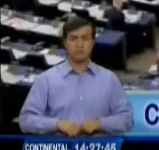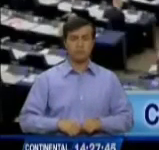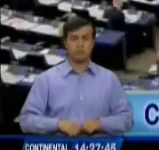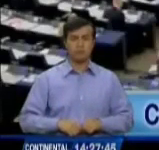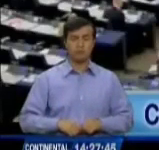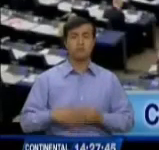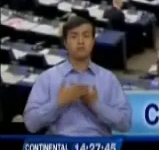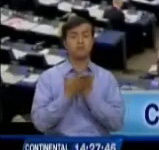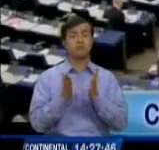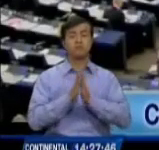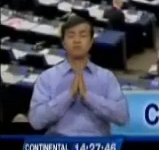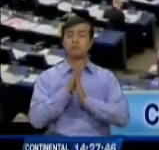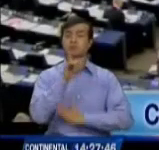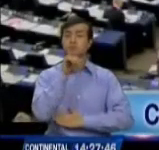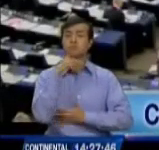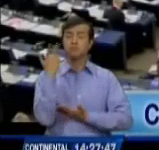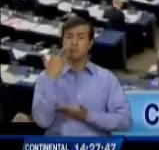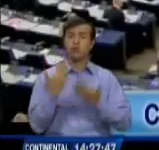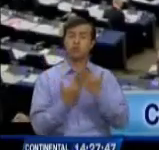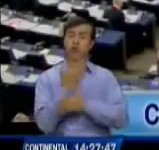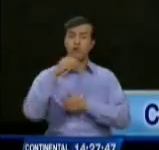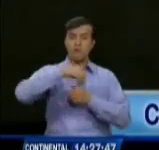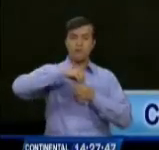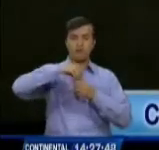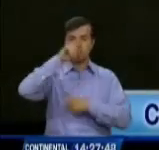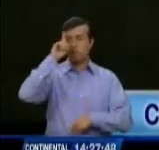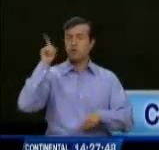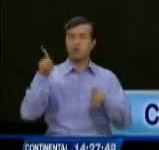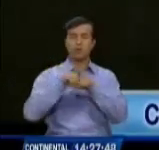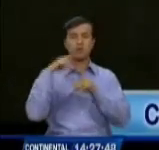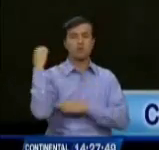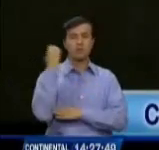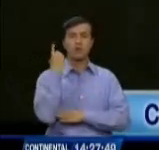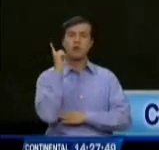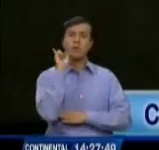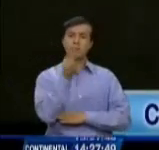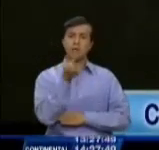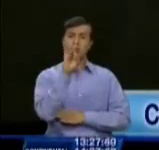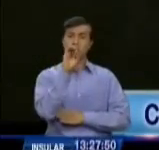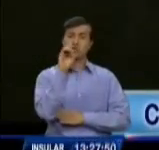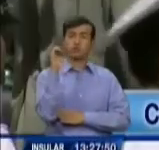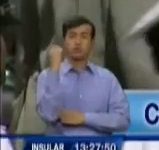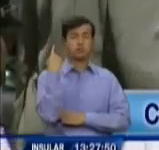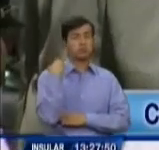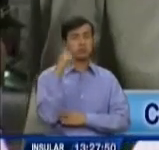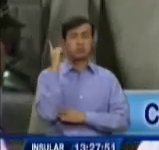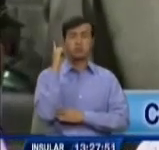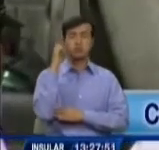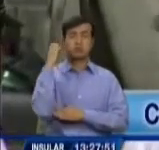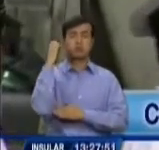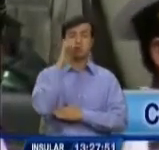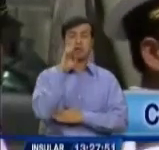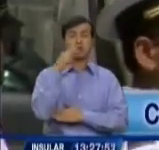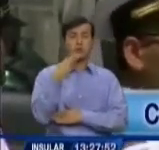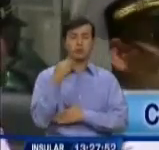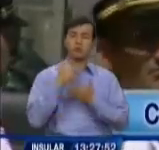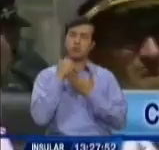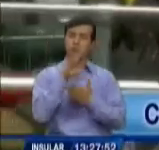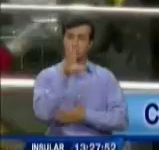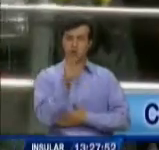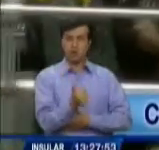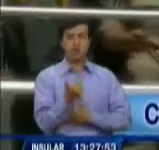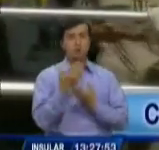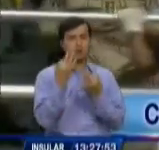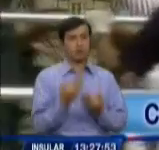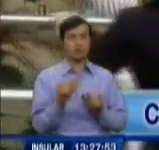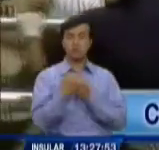A este pedido se sumó la propuesta de crear un fondo común de emergencia de 1.800 millones de euros para ayudar a África y la creación de